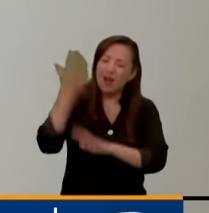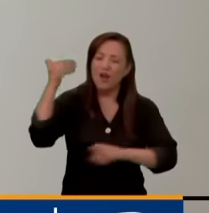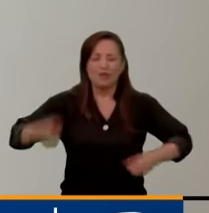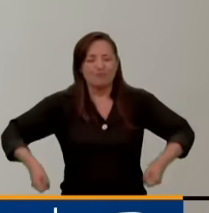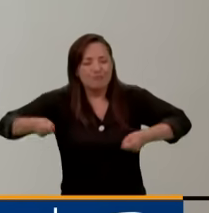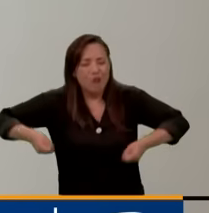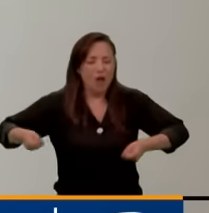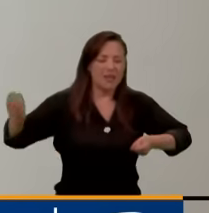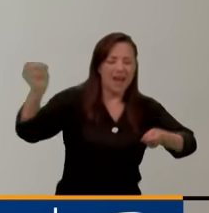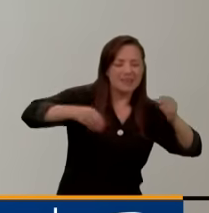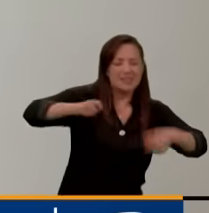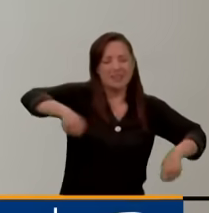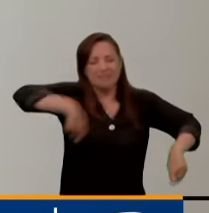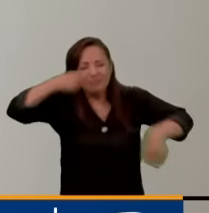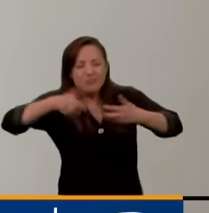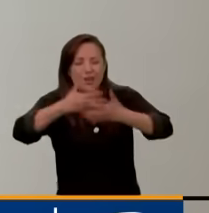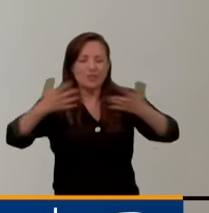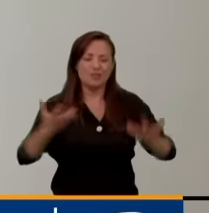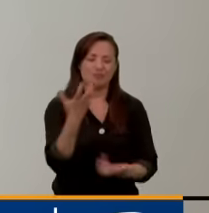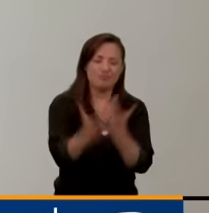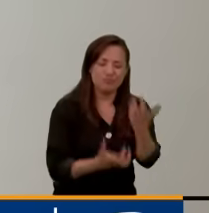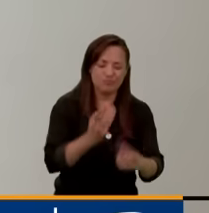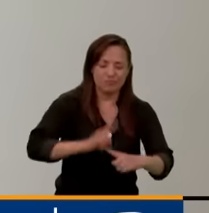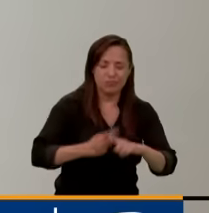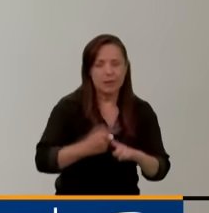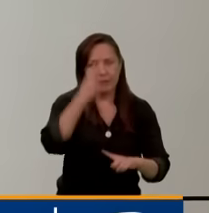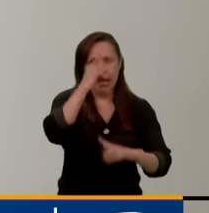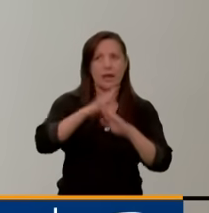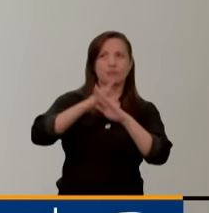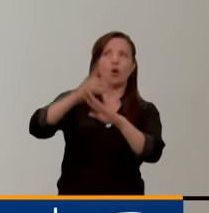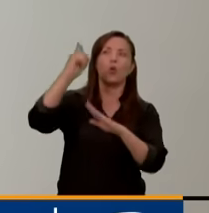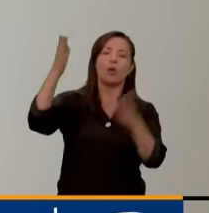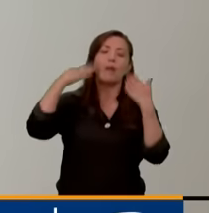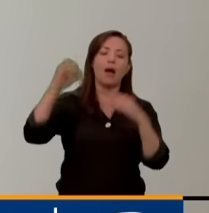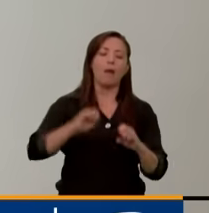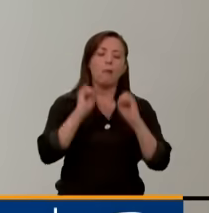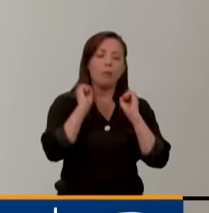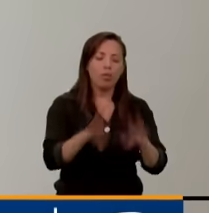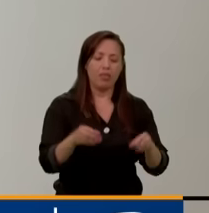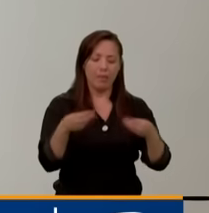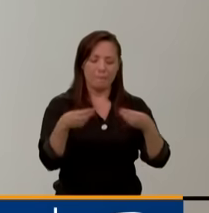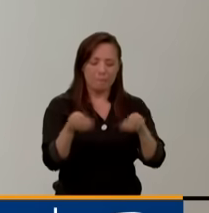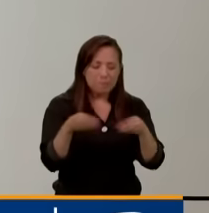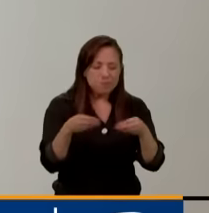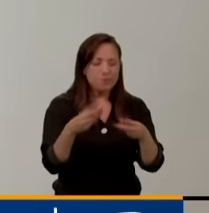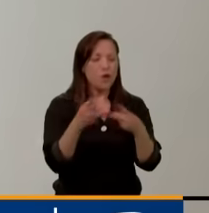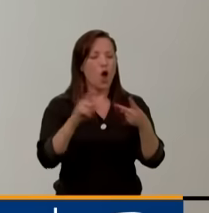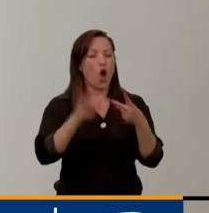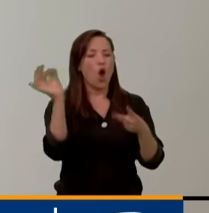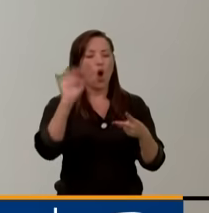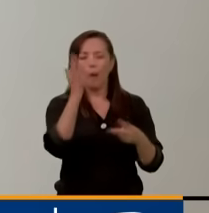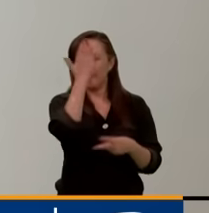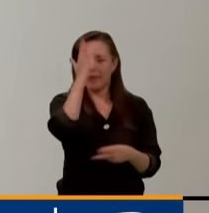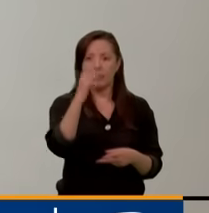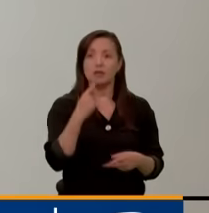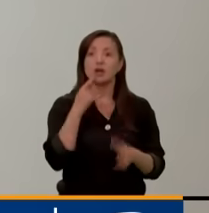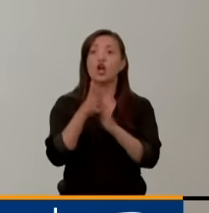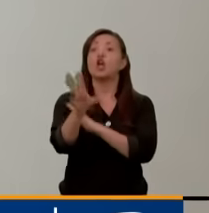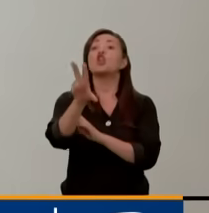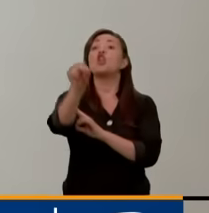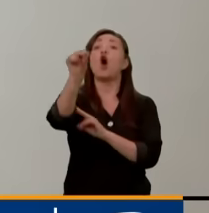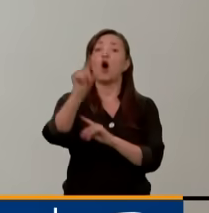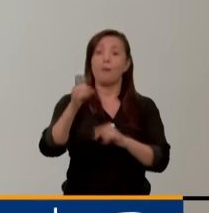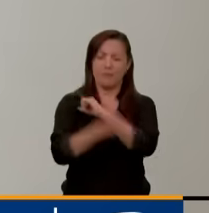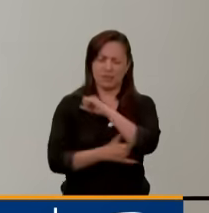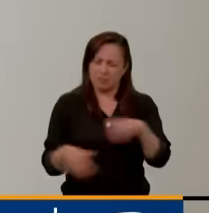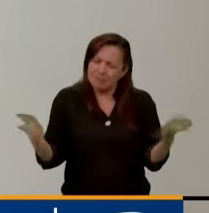poder prevenir posibles incendios, no podemos dejar botados plásticos ni vidrios. No estamos diciendo que no se haga el paseo de olla, se hace